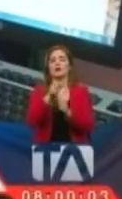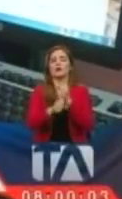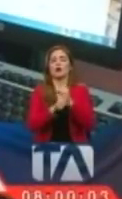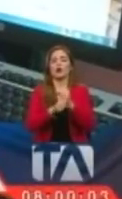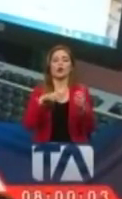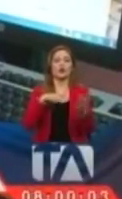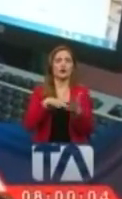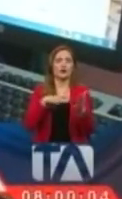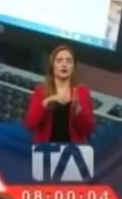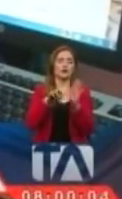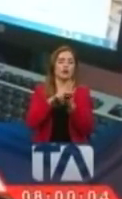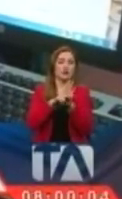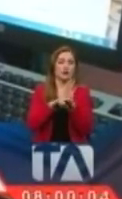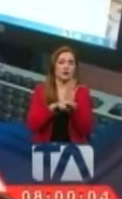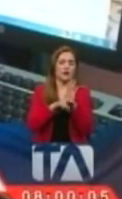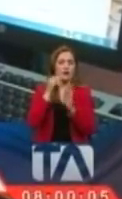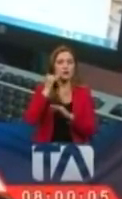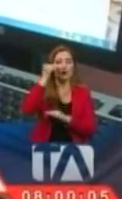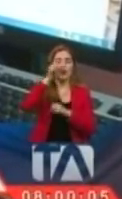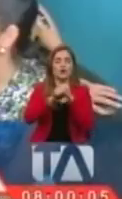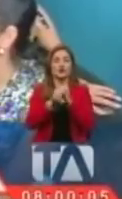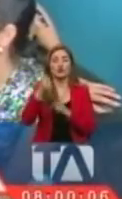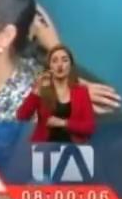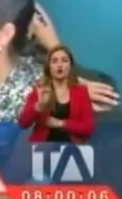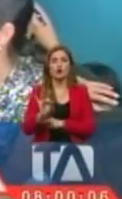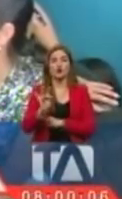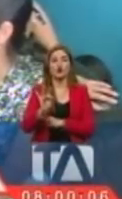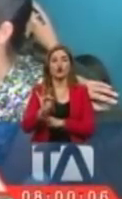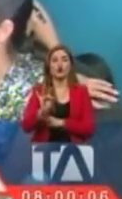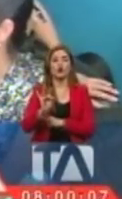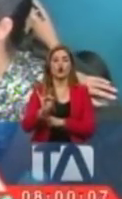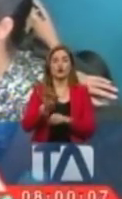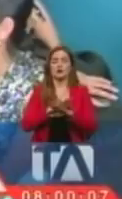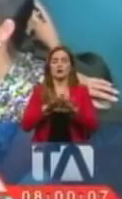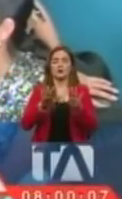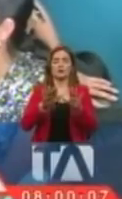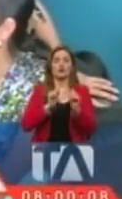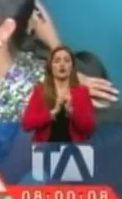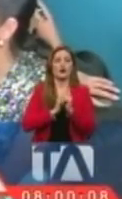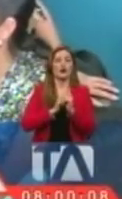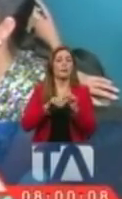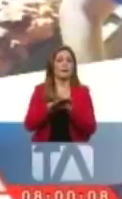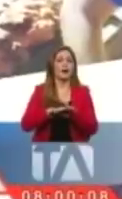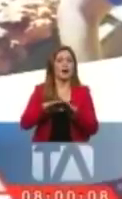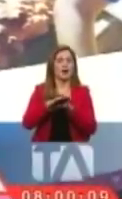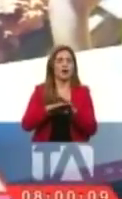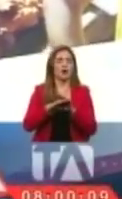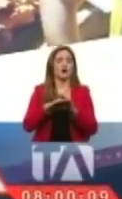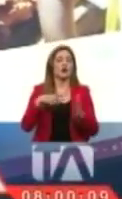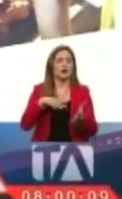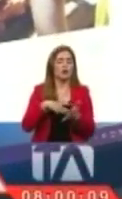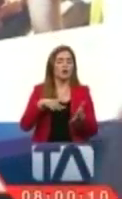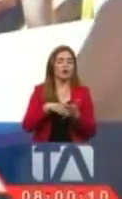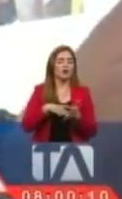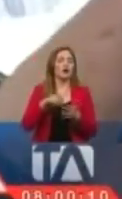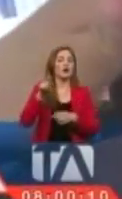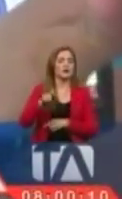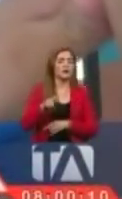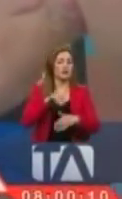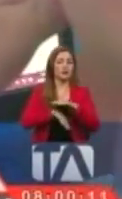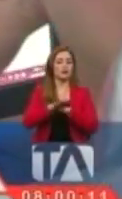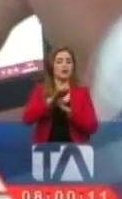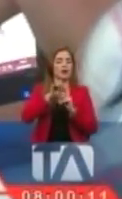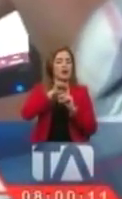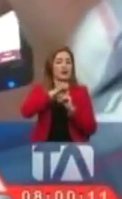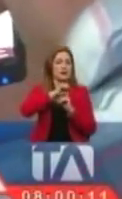entre los requisitos ser mayor de 18 años está haber terminado el ciclo básico y durante el periodo escolar deberán de ingresar